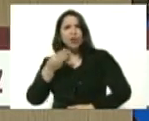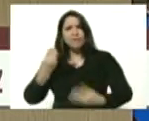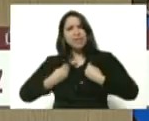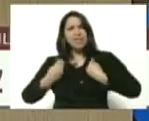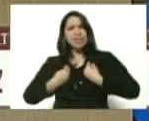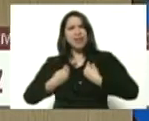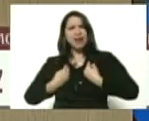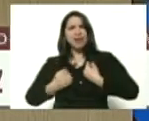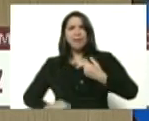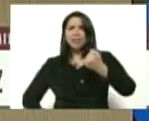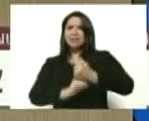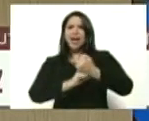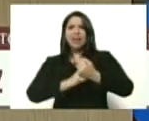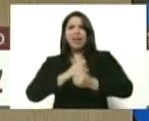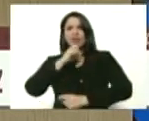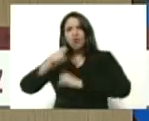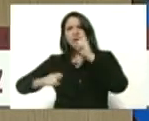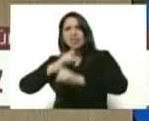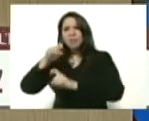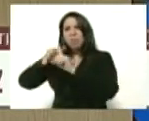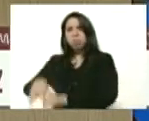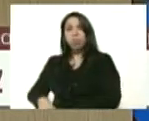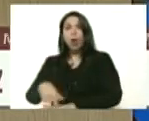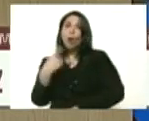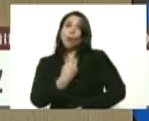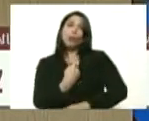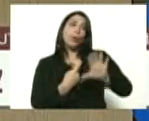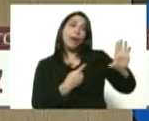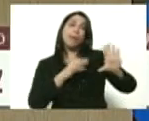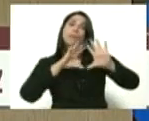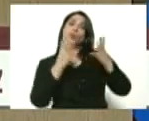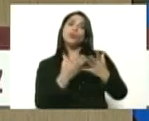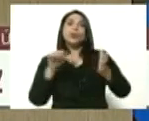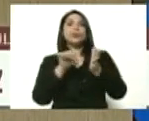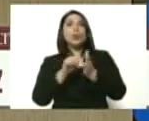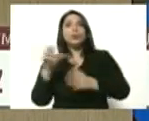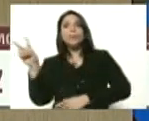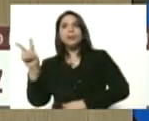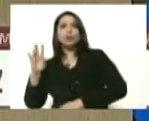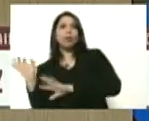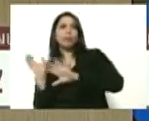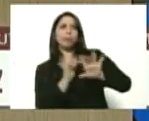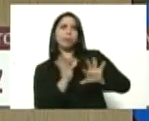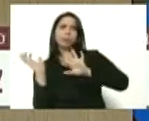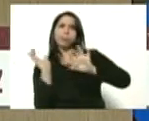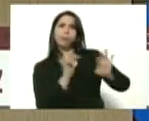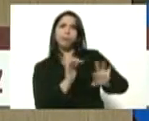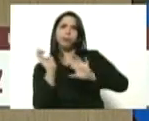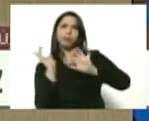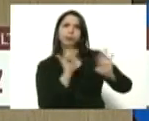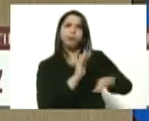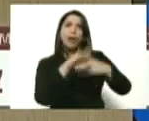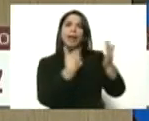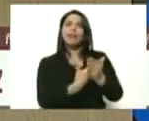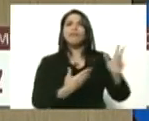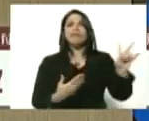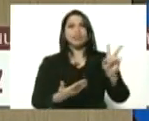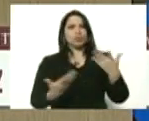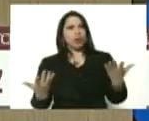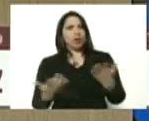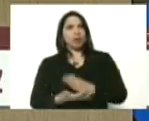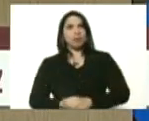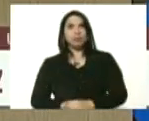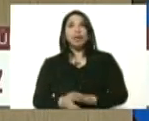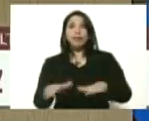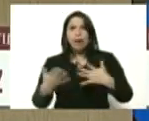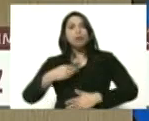mezquindad, entonces somos el único país del mundo donde nuestros connacionales están regresando por miles y miles. Claro,